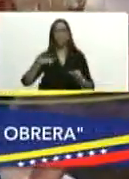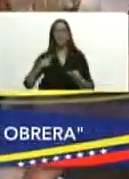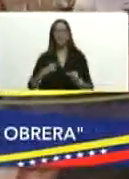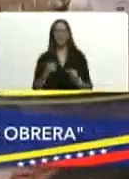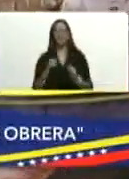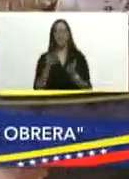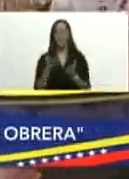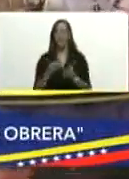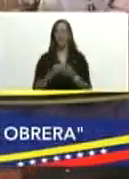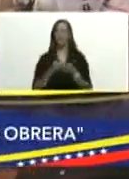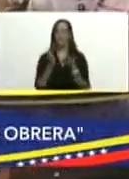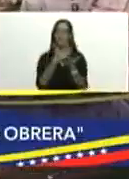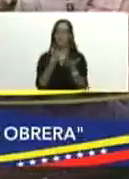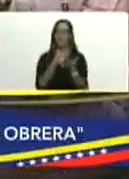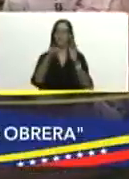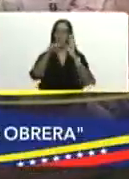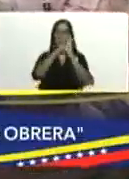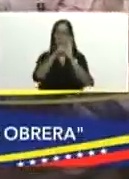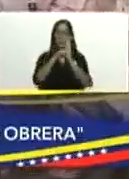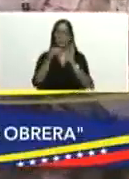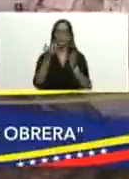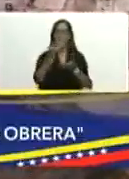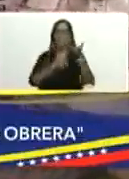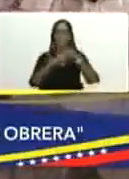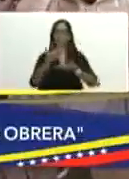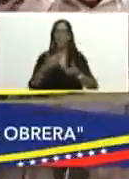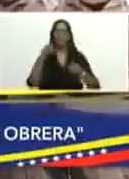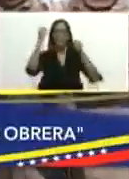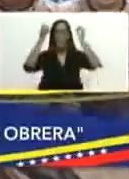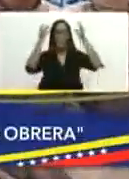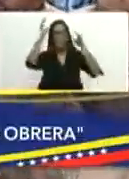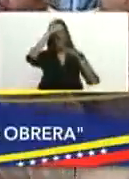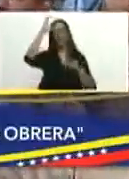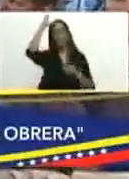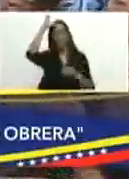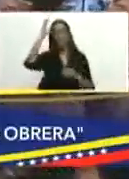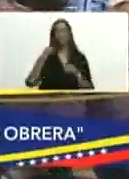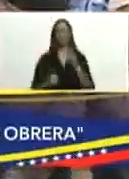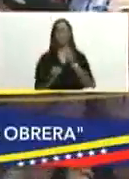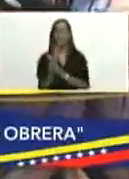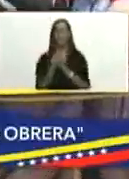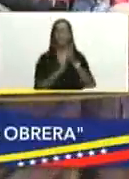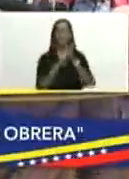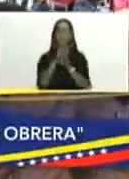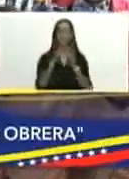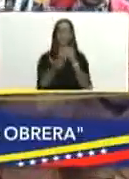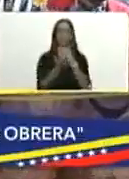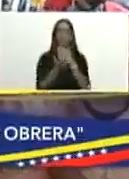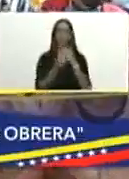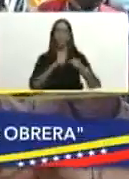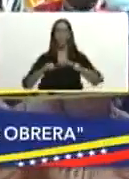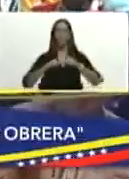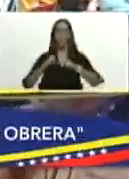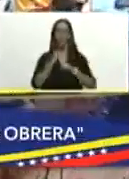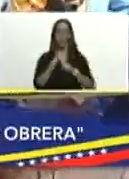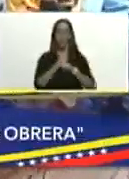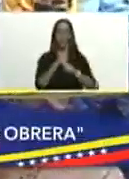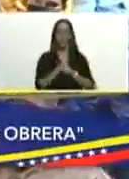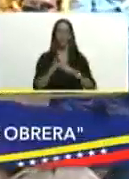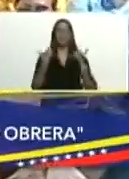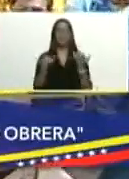un gran inventario todas las capacidades de invención de creación y de desarrollos tecnológicos que han promovido los trabajadores ya